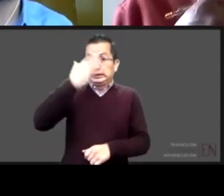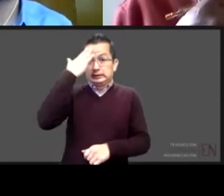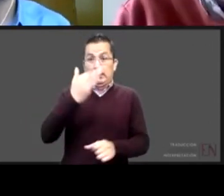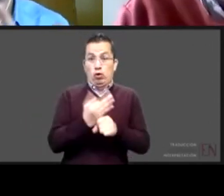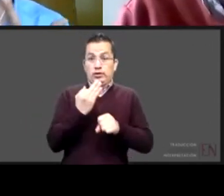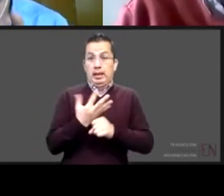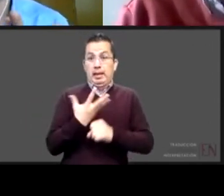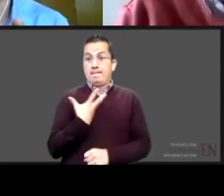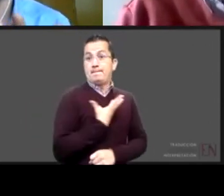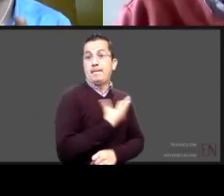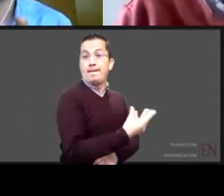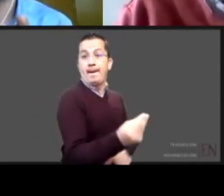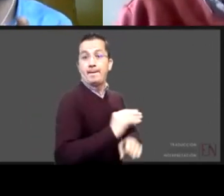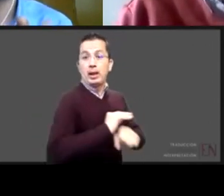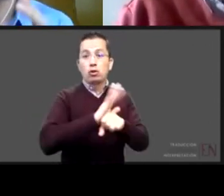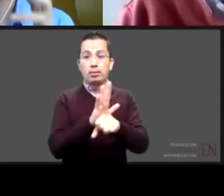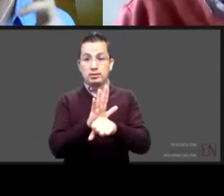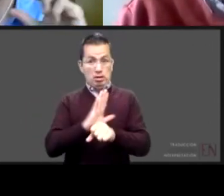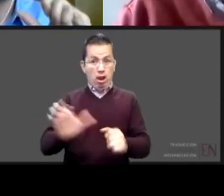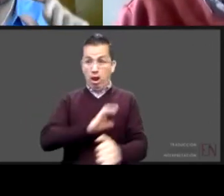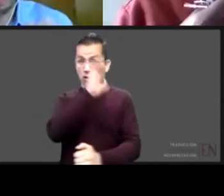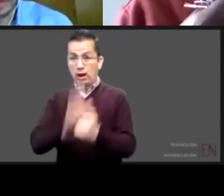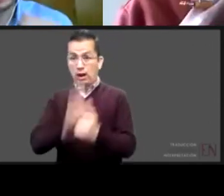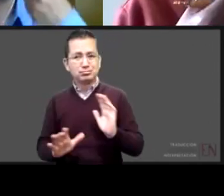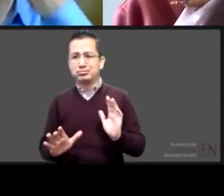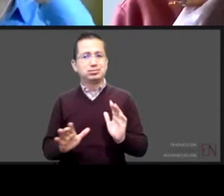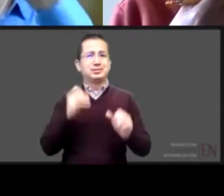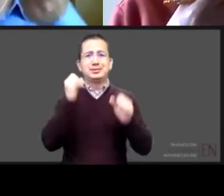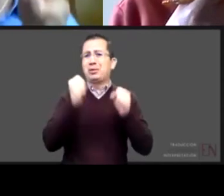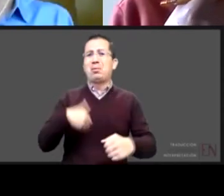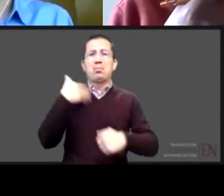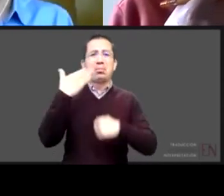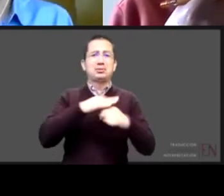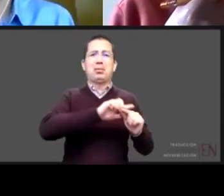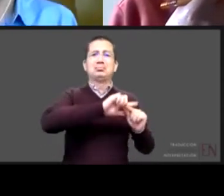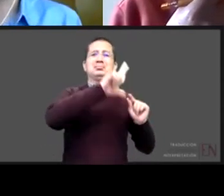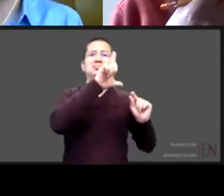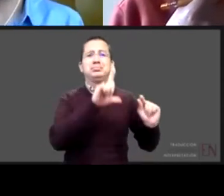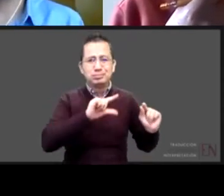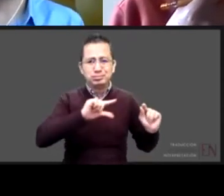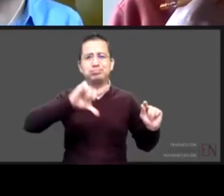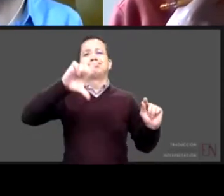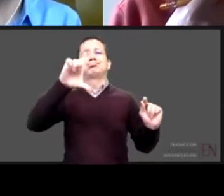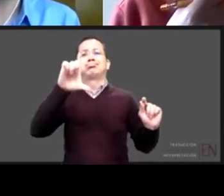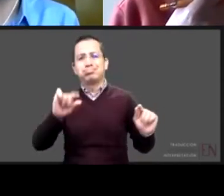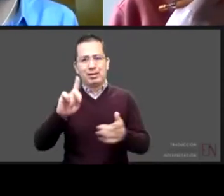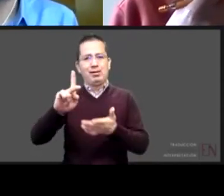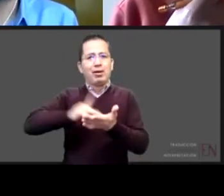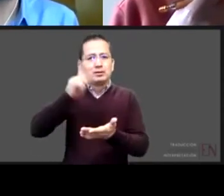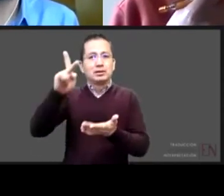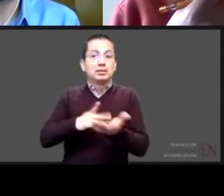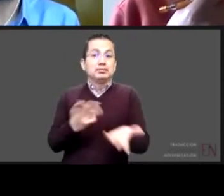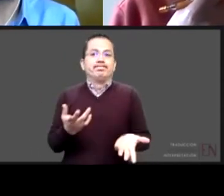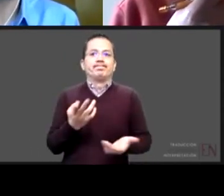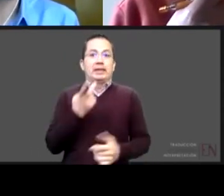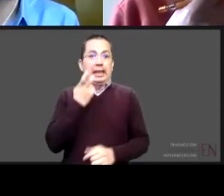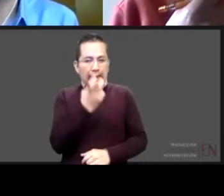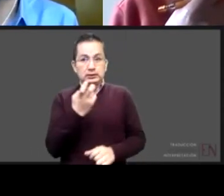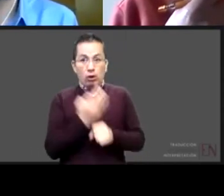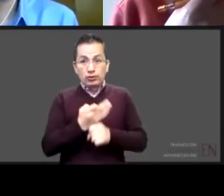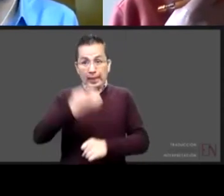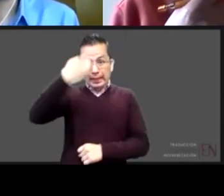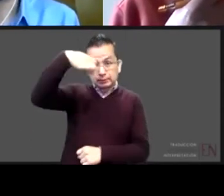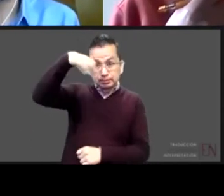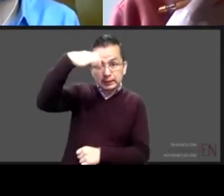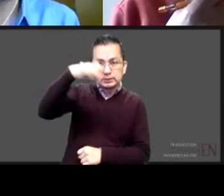necesitamos escucharles atentamente para convertirlo en acciones estratégicas. Estarán de acuerdo que la